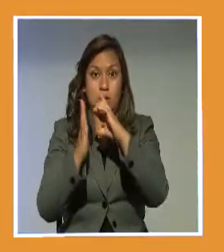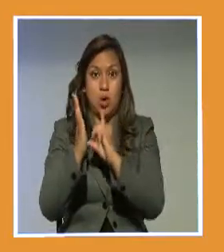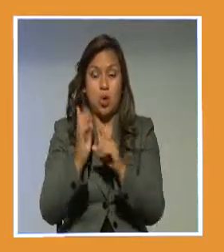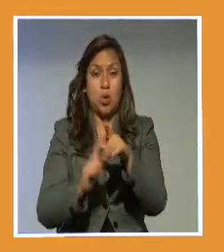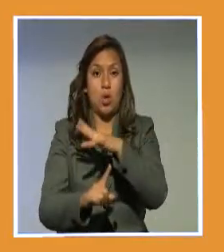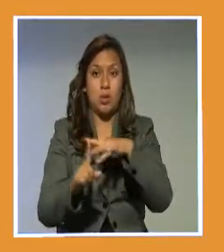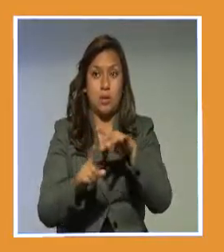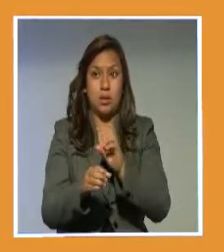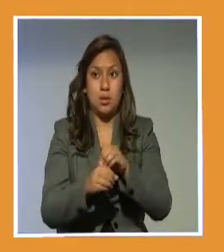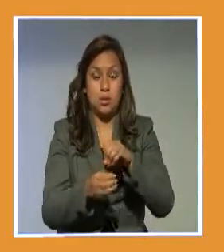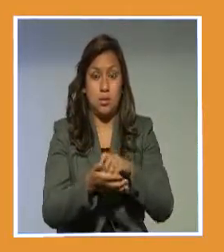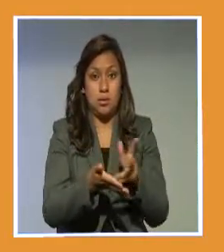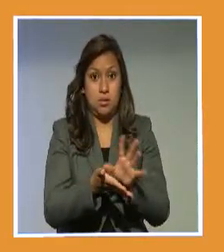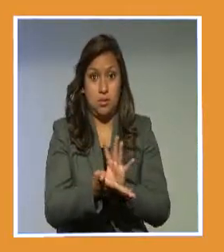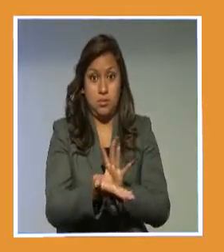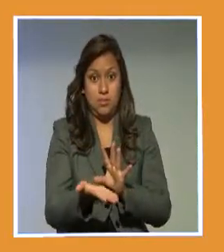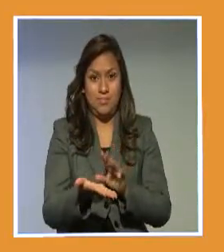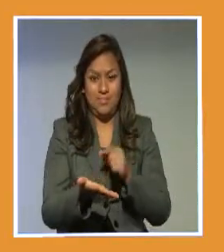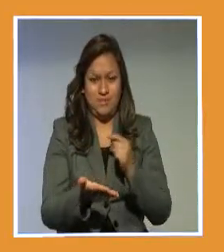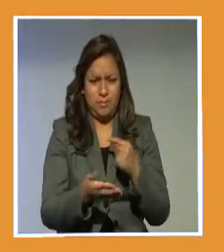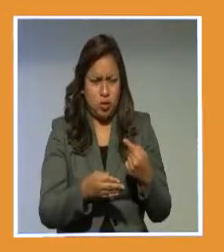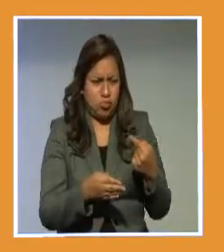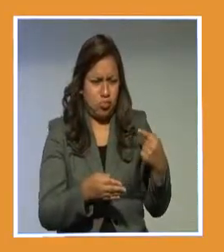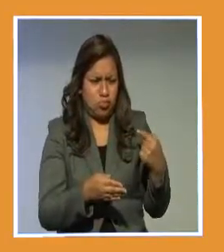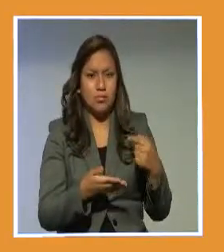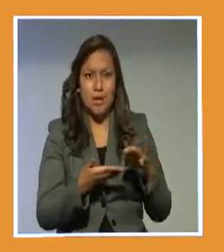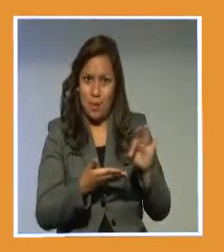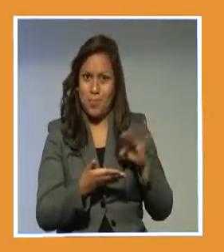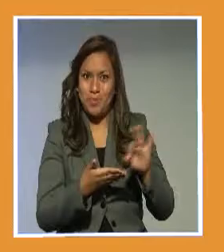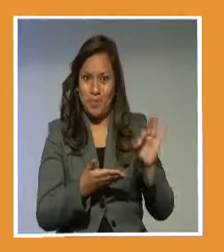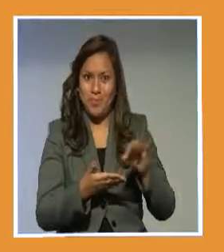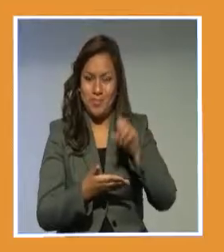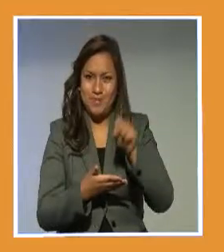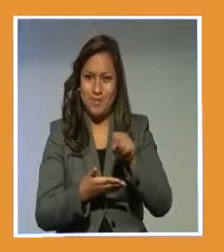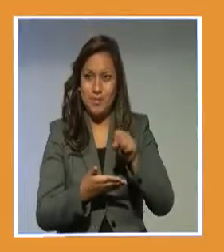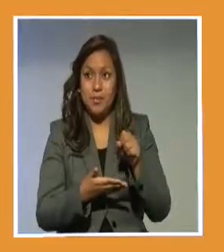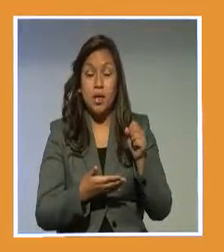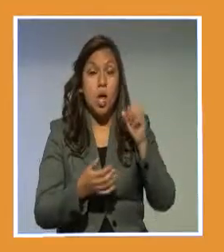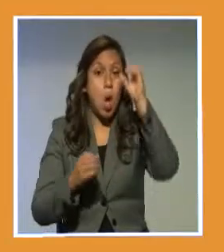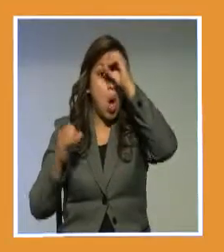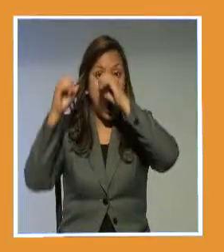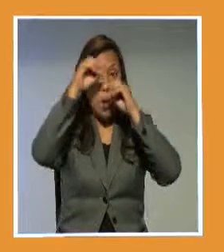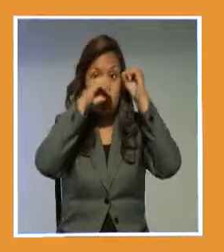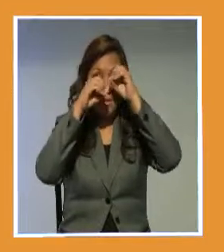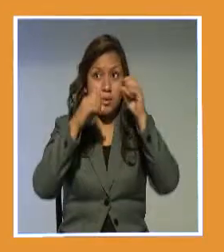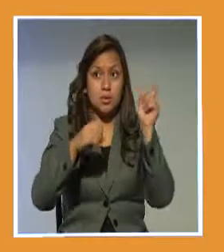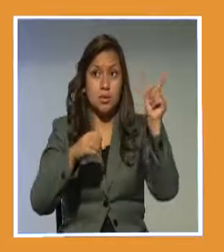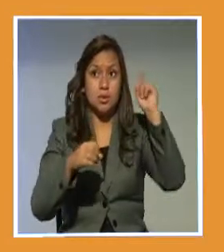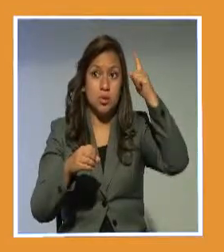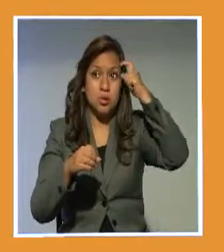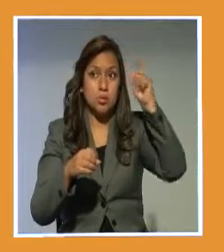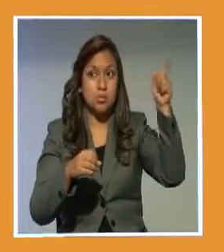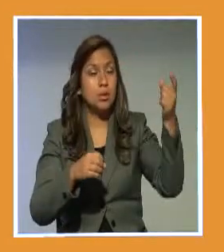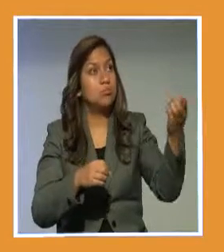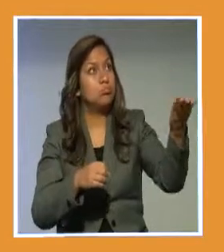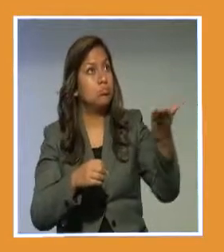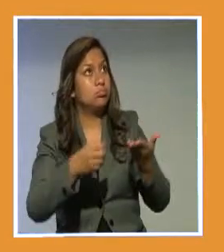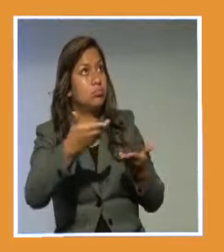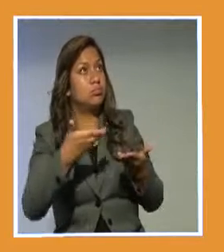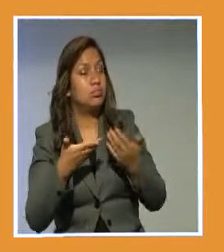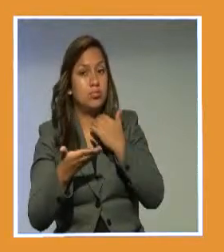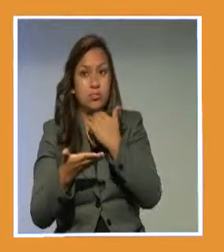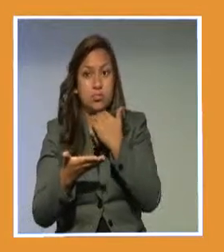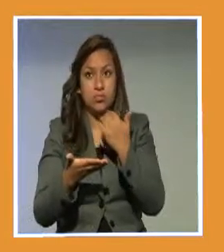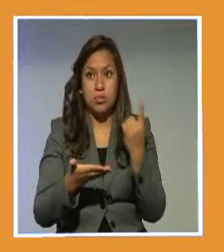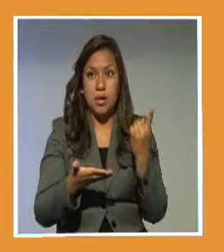en la Asamblea Nacional. En esta temporada estamos en espera de las observaciones del colegislador para saber cuáles